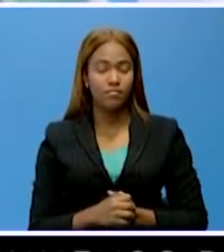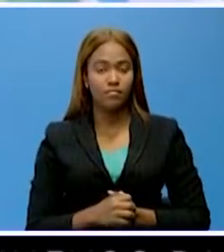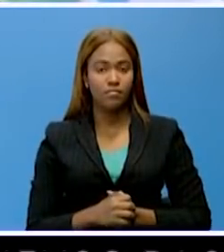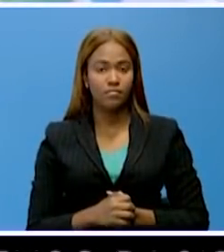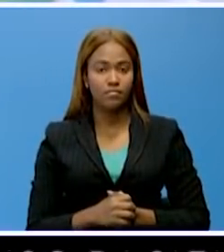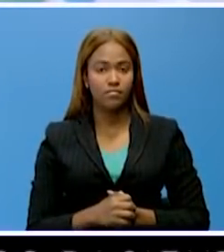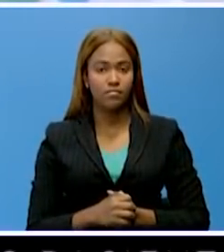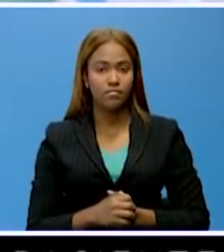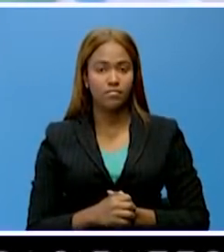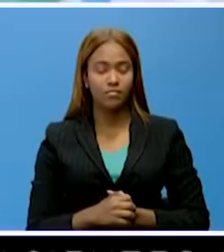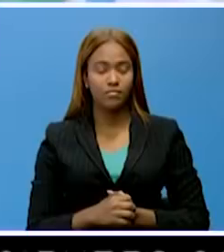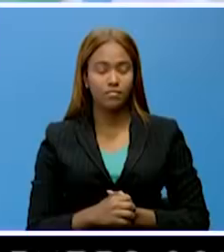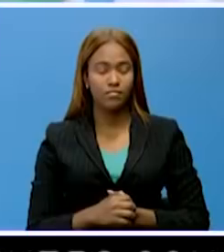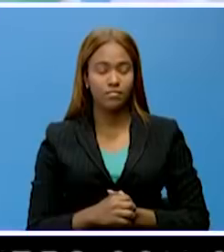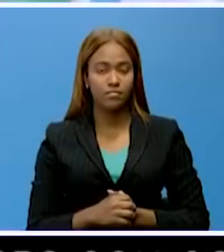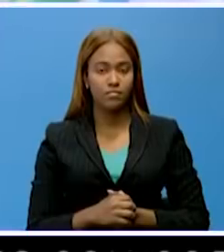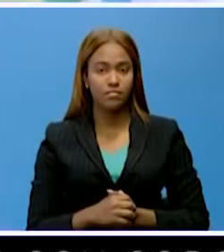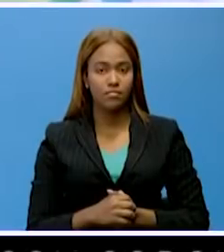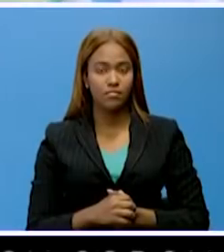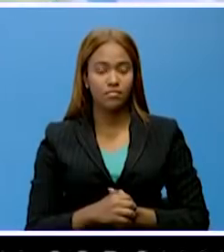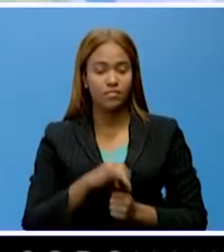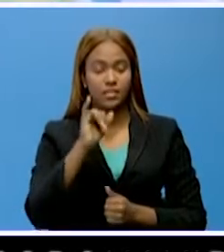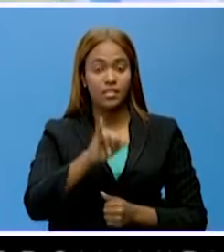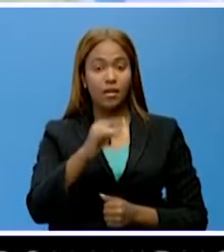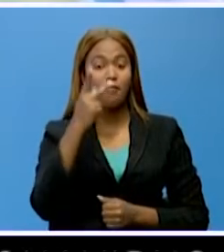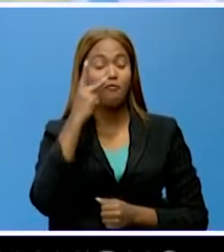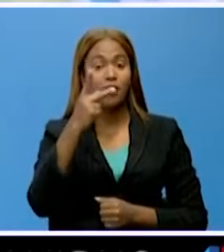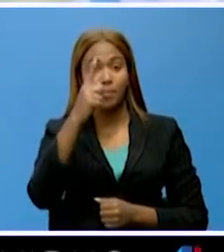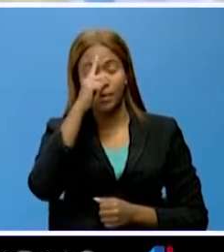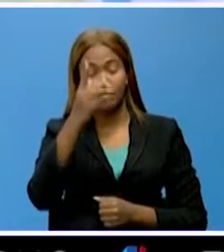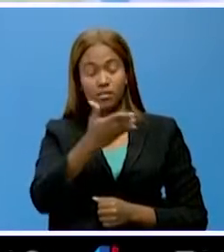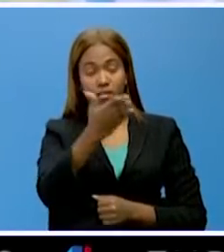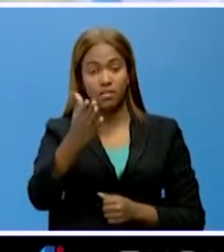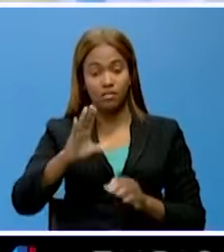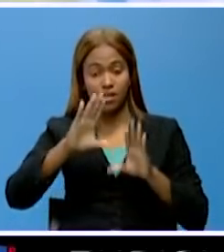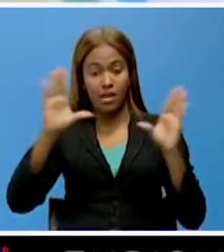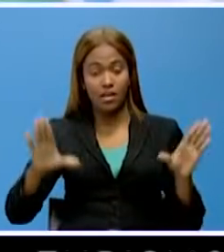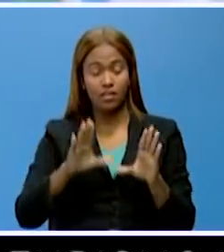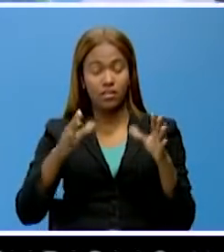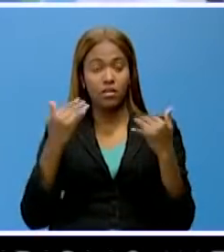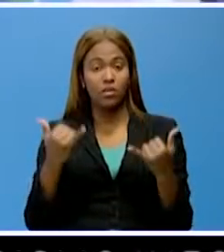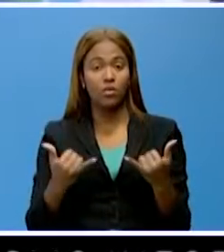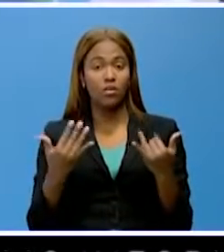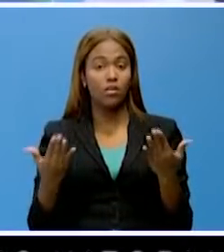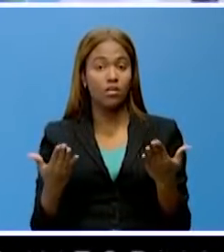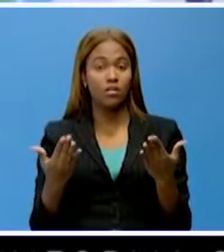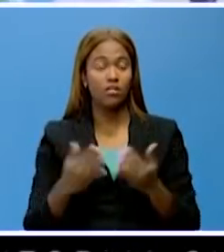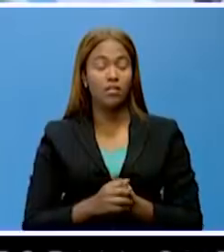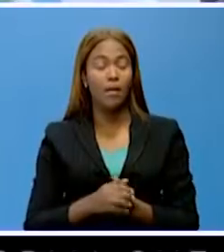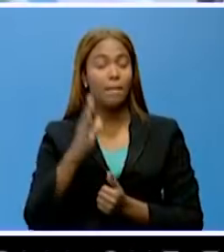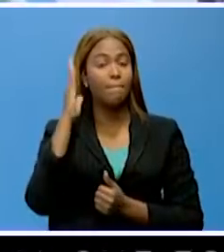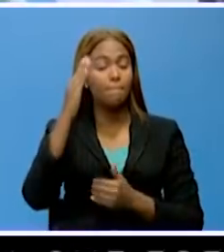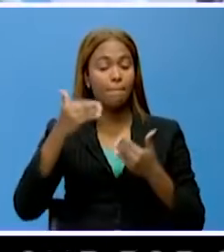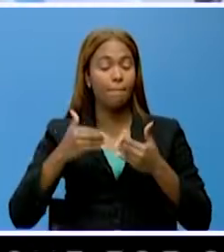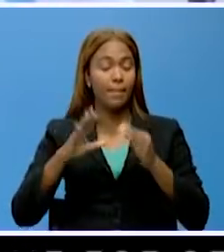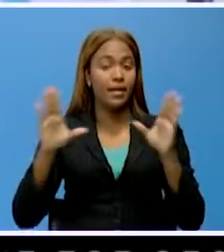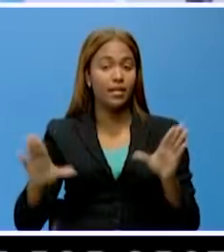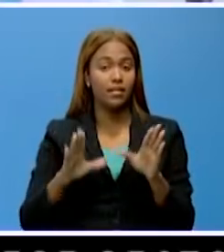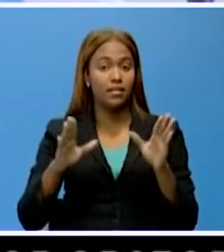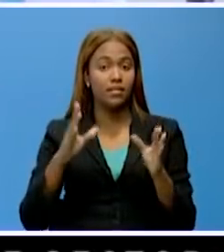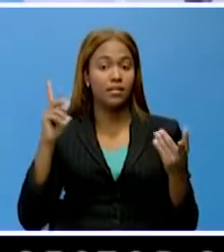en ustedes una acción que se proyectará